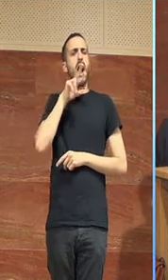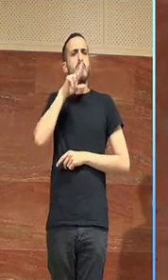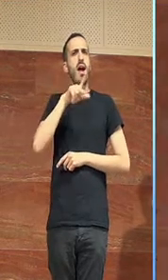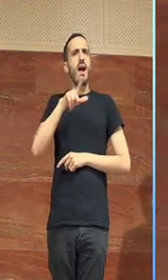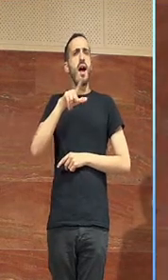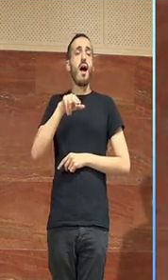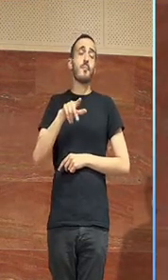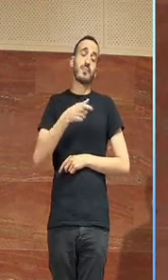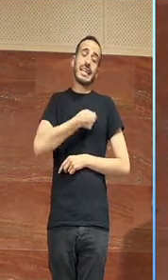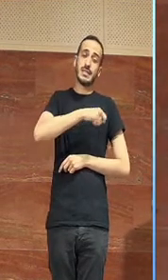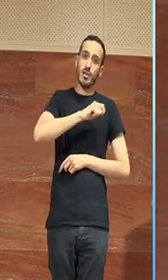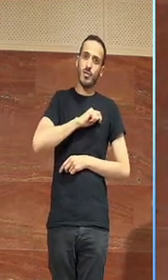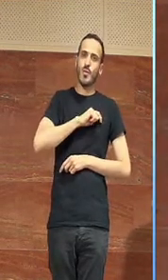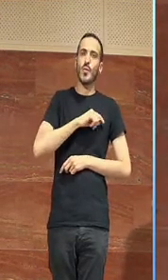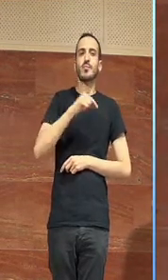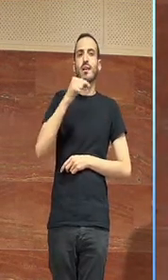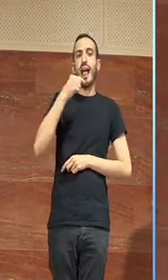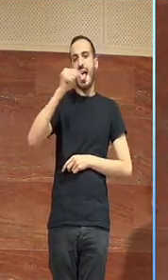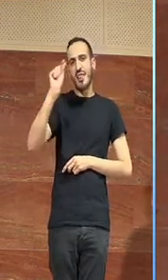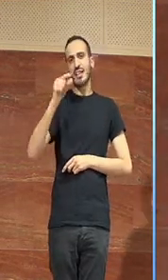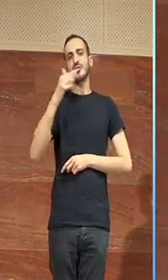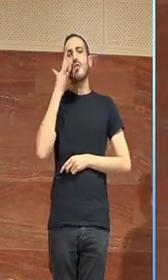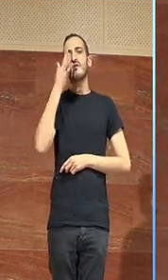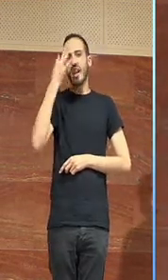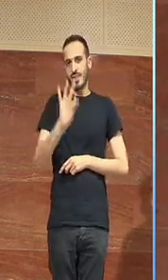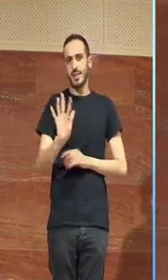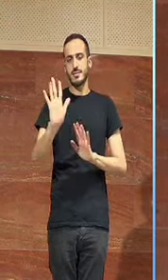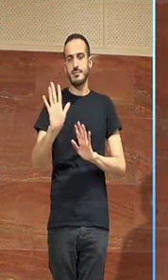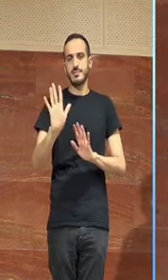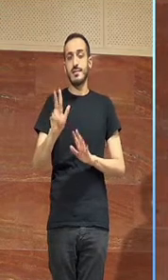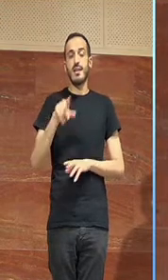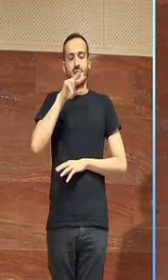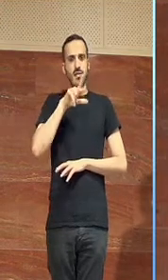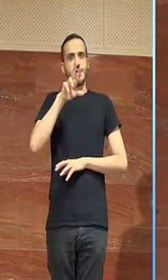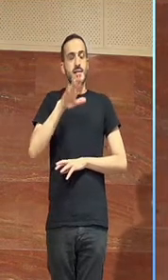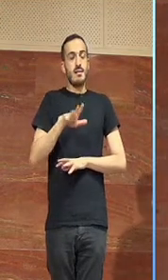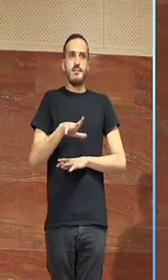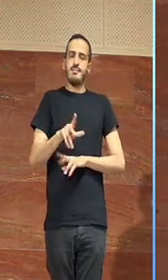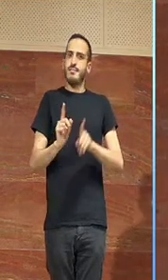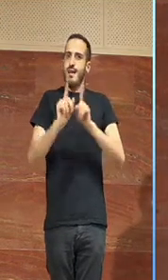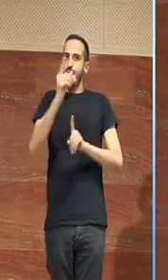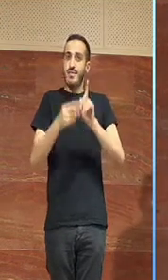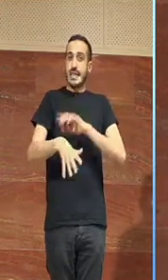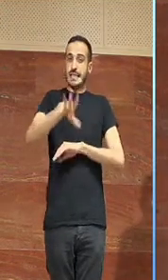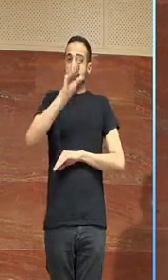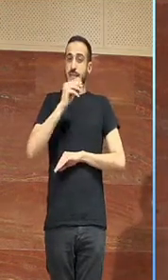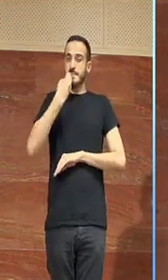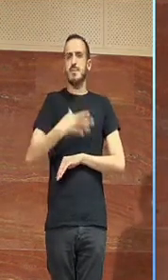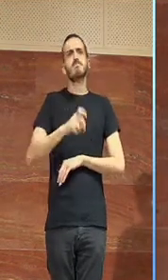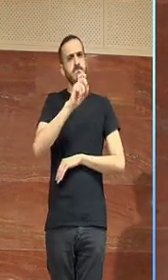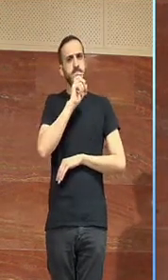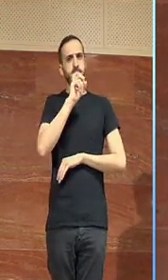habla español, francés por supuesto, y lo hace muy bien, pero español también habla y a veces es un poco difícil entenderle,